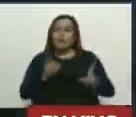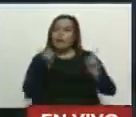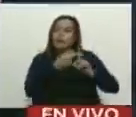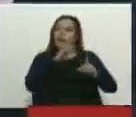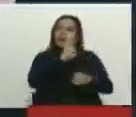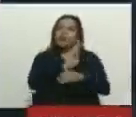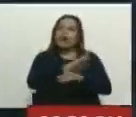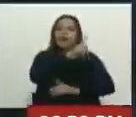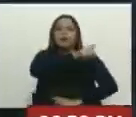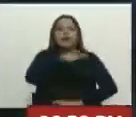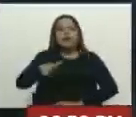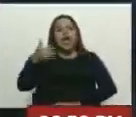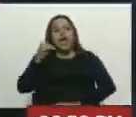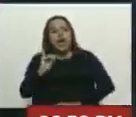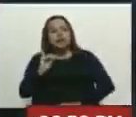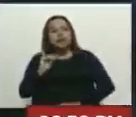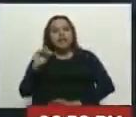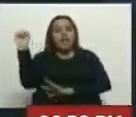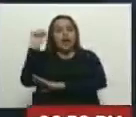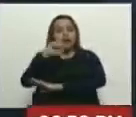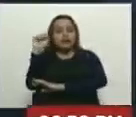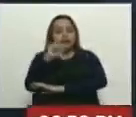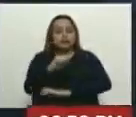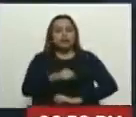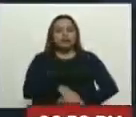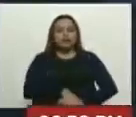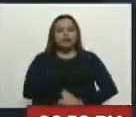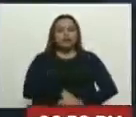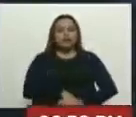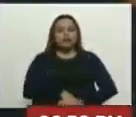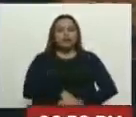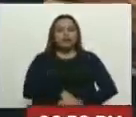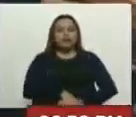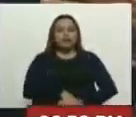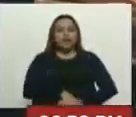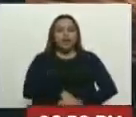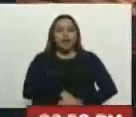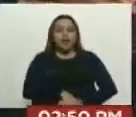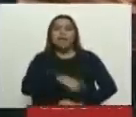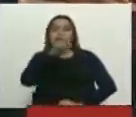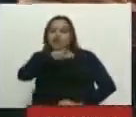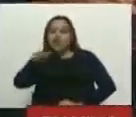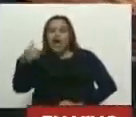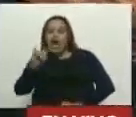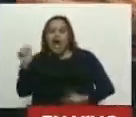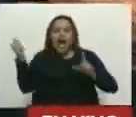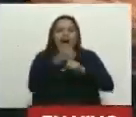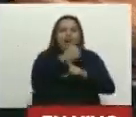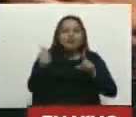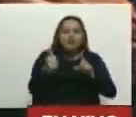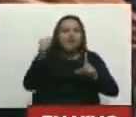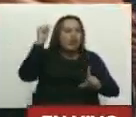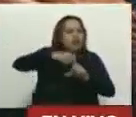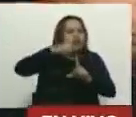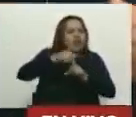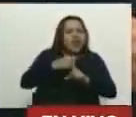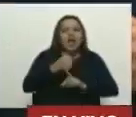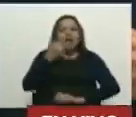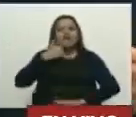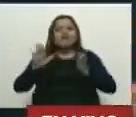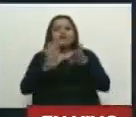de las personas con trastorno del espectro autista en situación de abuso, amenaza, violación de los derechos individuales y